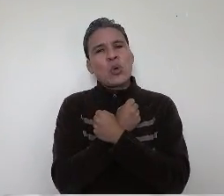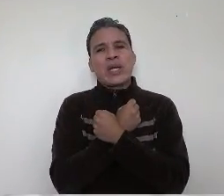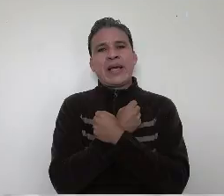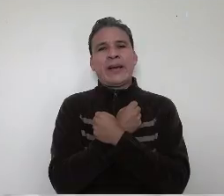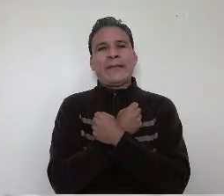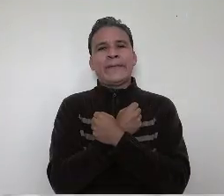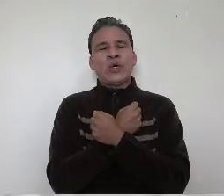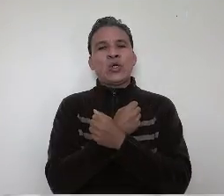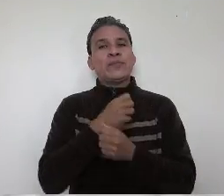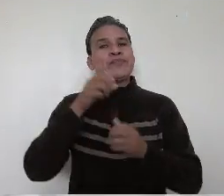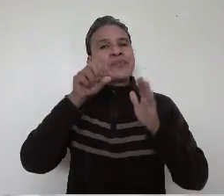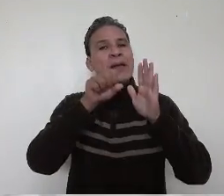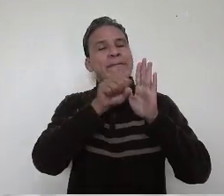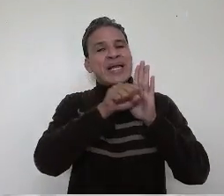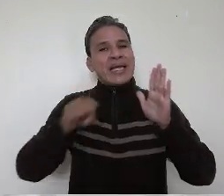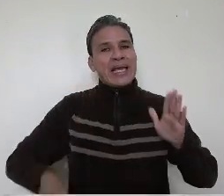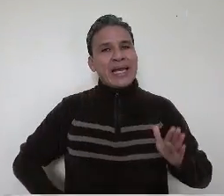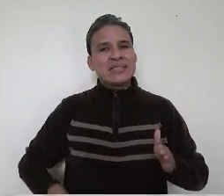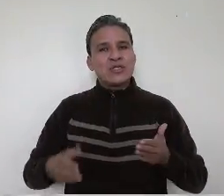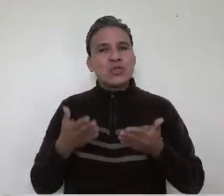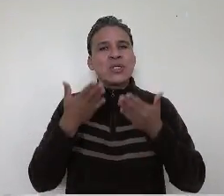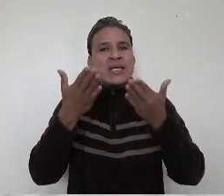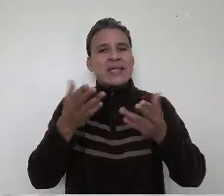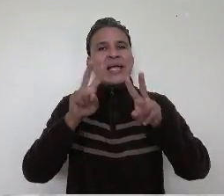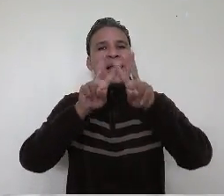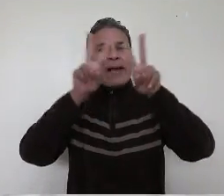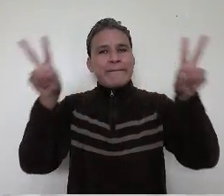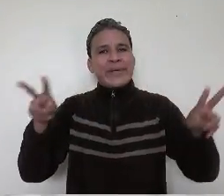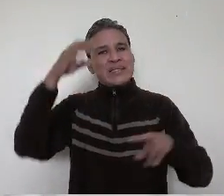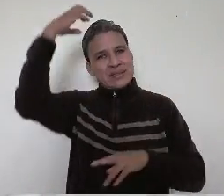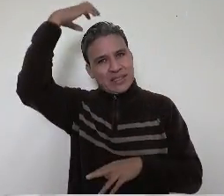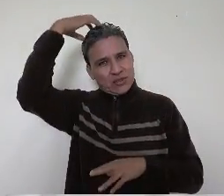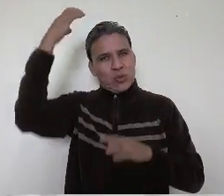les conceda la paz de su reino, roguemos al Señor.